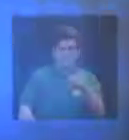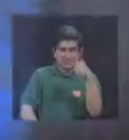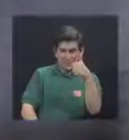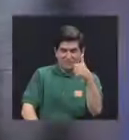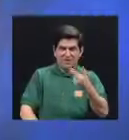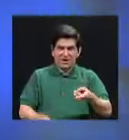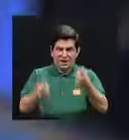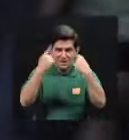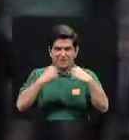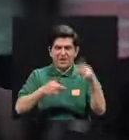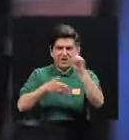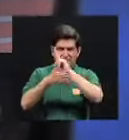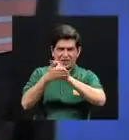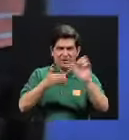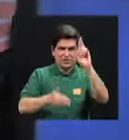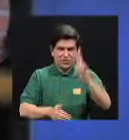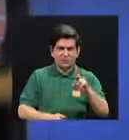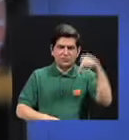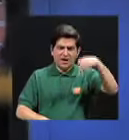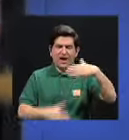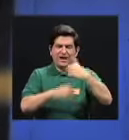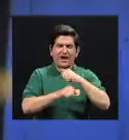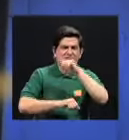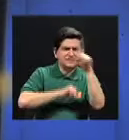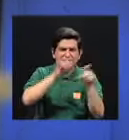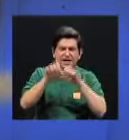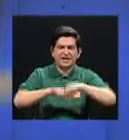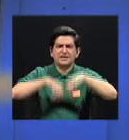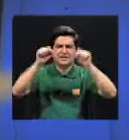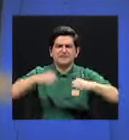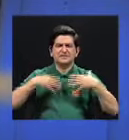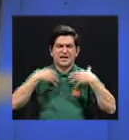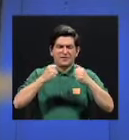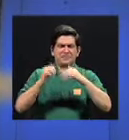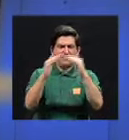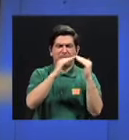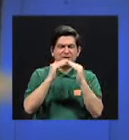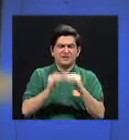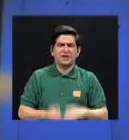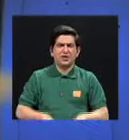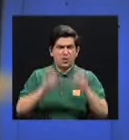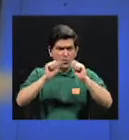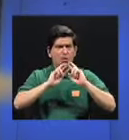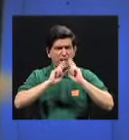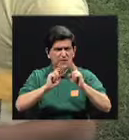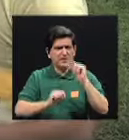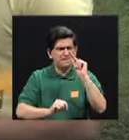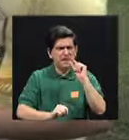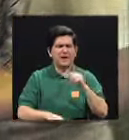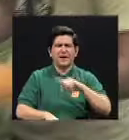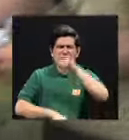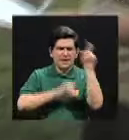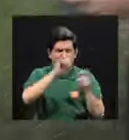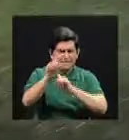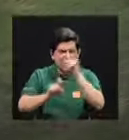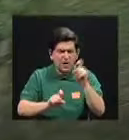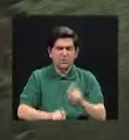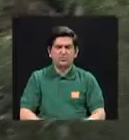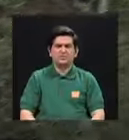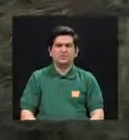¿Cómo está? Venimos de parte de la Universidad de Costa Rica. Estamos realizando una encuesta sobre el sistema de salud de la comunidad. ¿Verdad? Para ver si nos pueden responder unas pequeñas